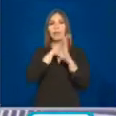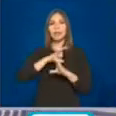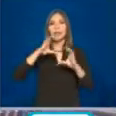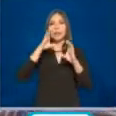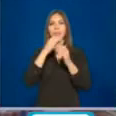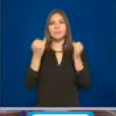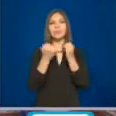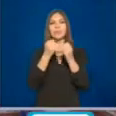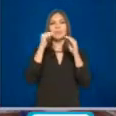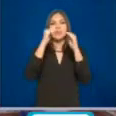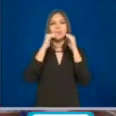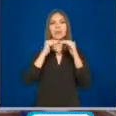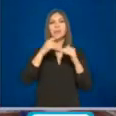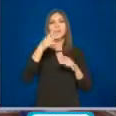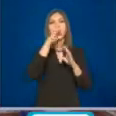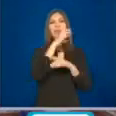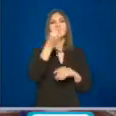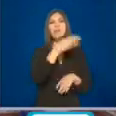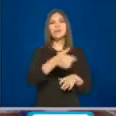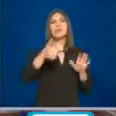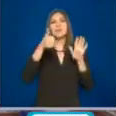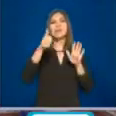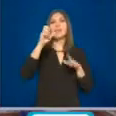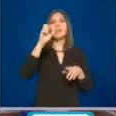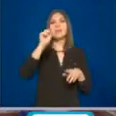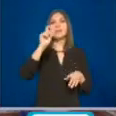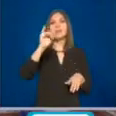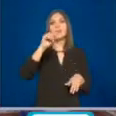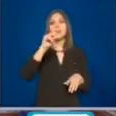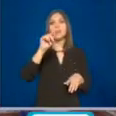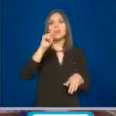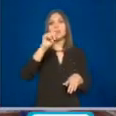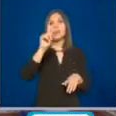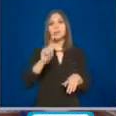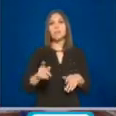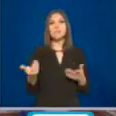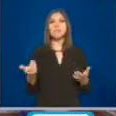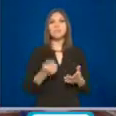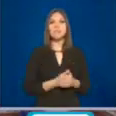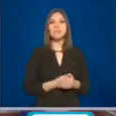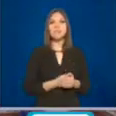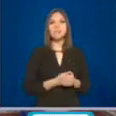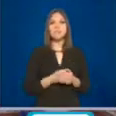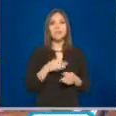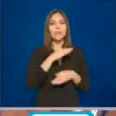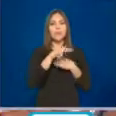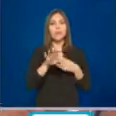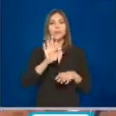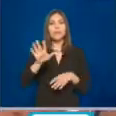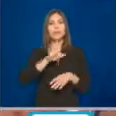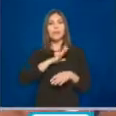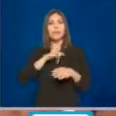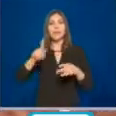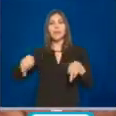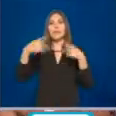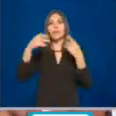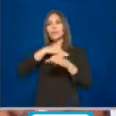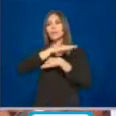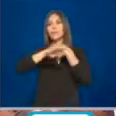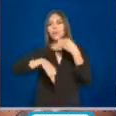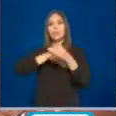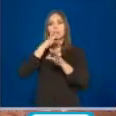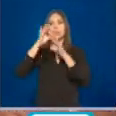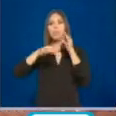de Espinoza Paz. Seis de Espinoza Paz. Hay nomás casi todo el material discográfico de este gran casi compositor. Casi todo, y ya está disponible en todas las plataformas digitales